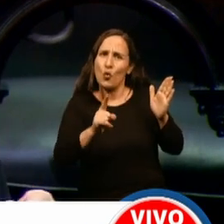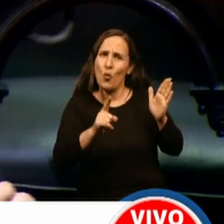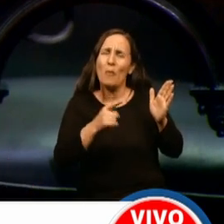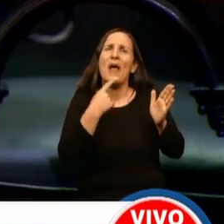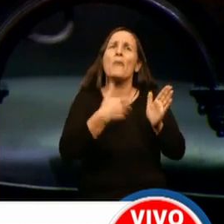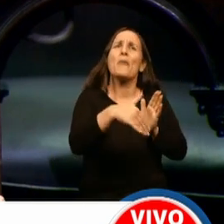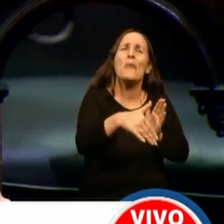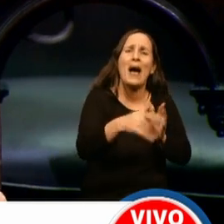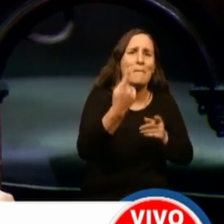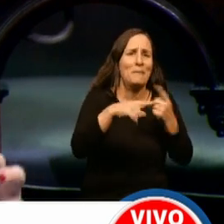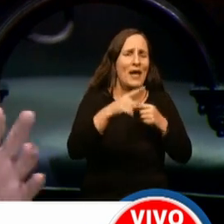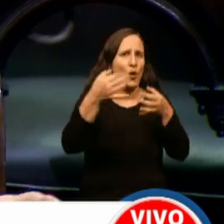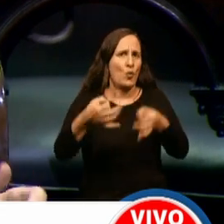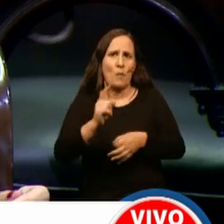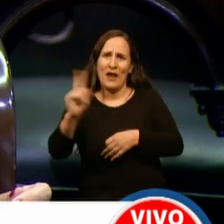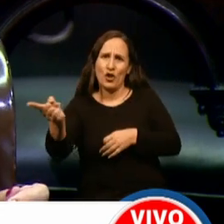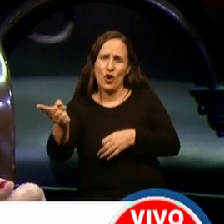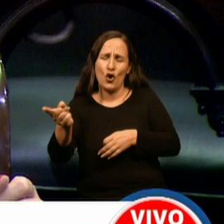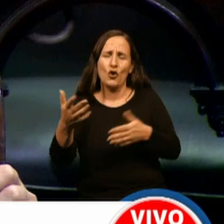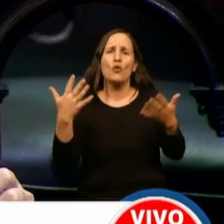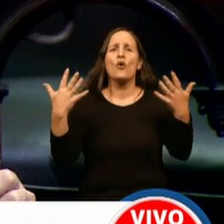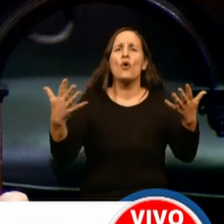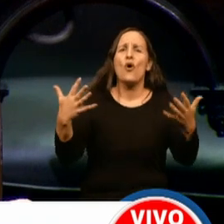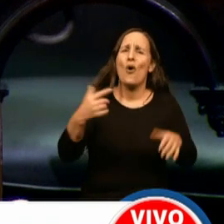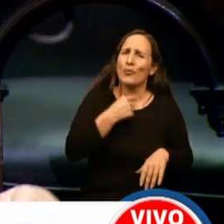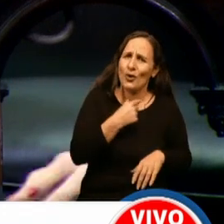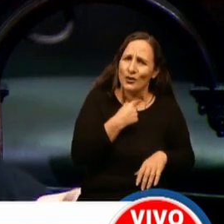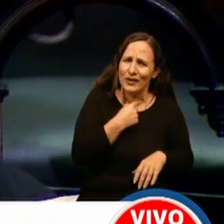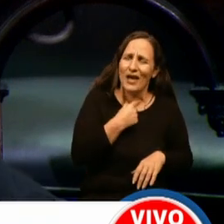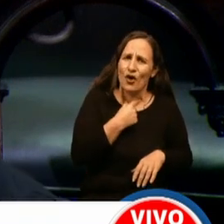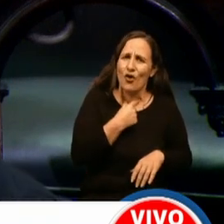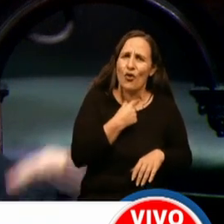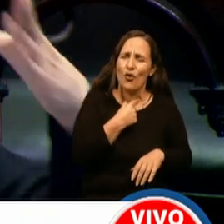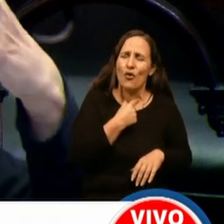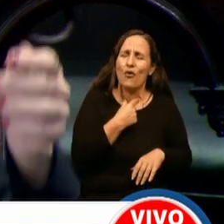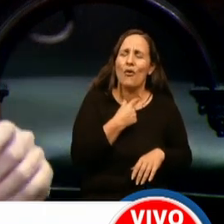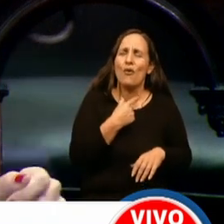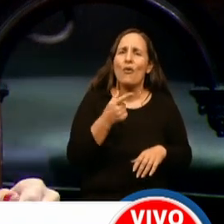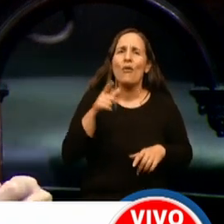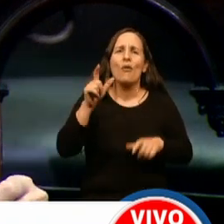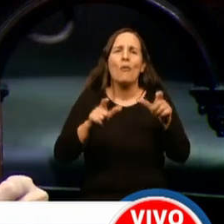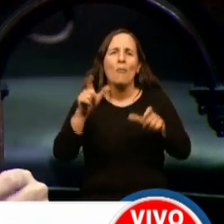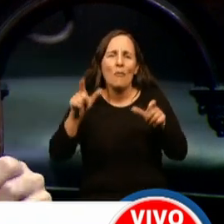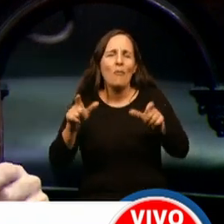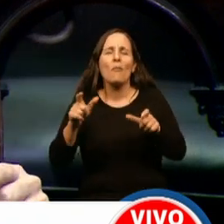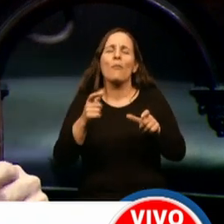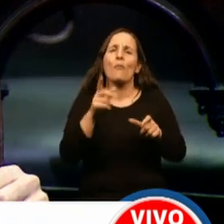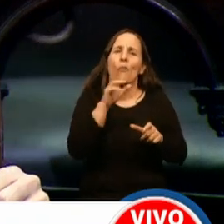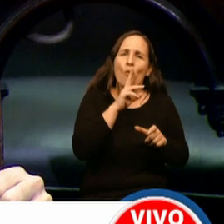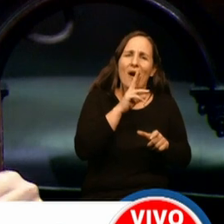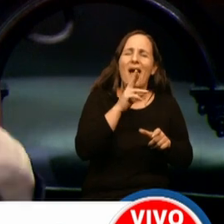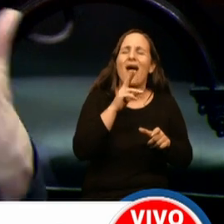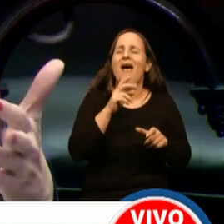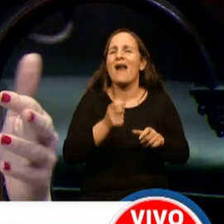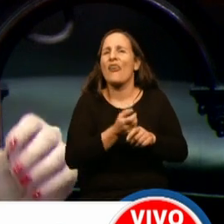vamos a hacer por supuesto que quiero más voces de mujeres y diversidades en